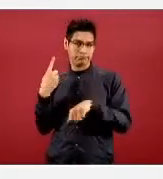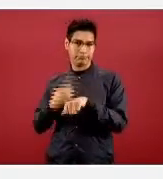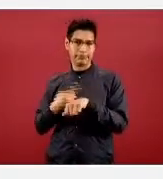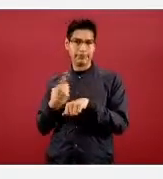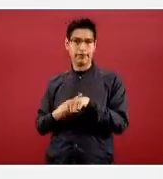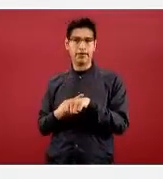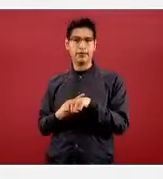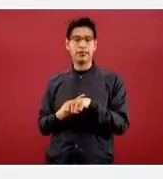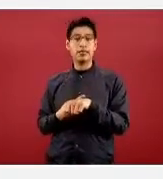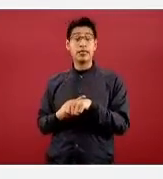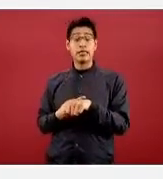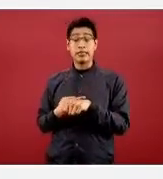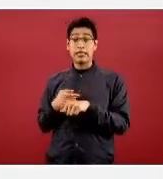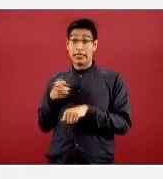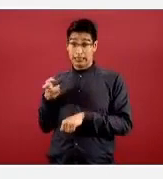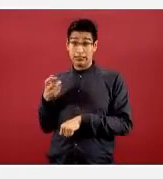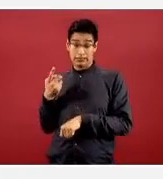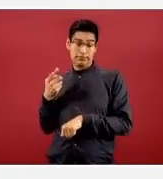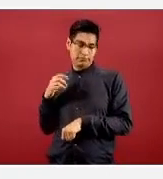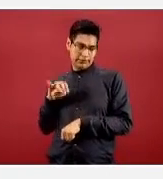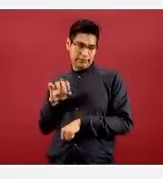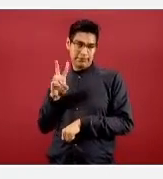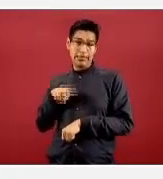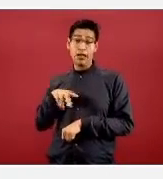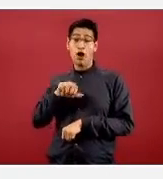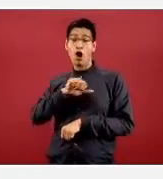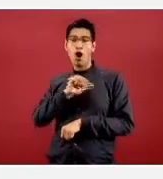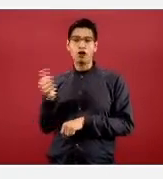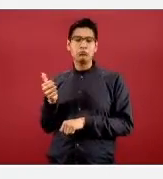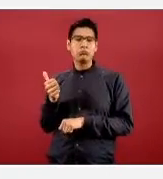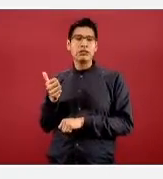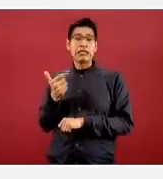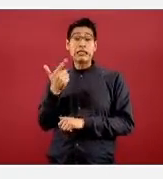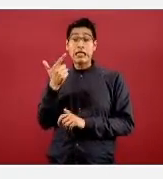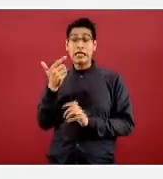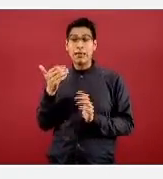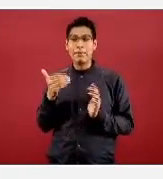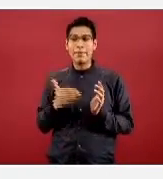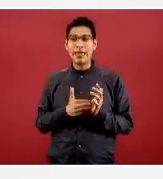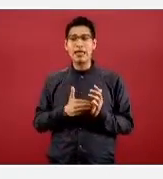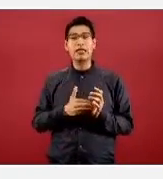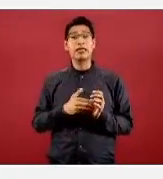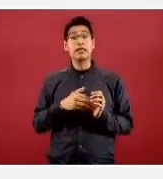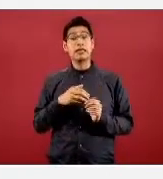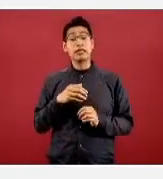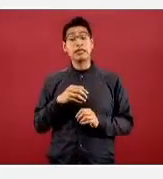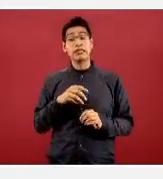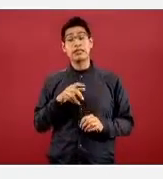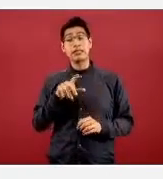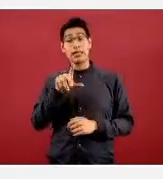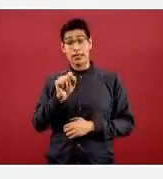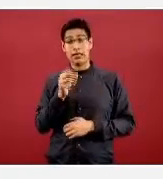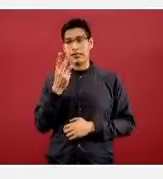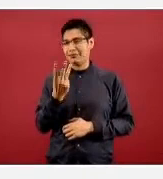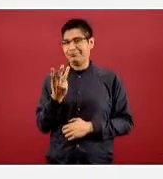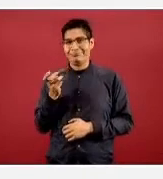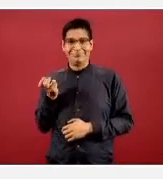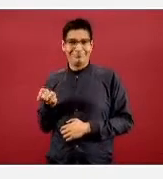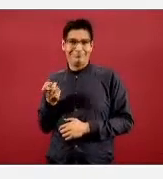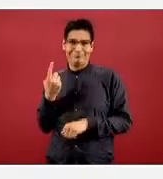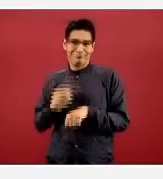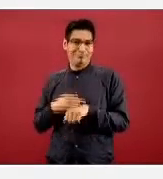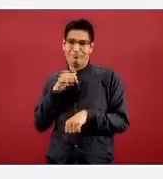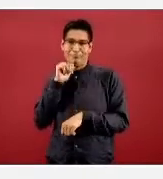de 7.000 casos que en su momento tuvieron un resultado negativo, 3.827 están todavía en